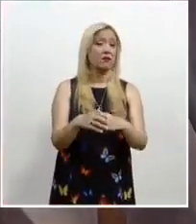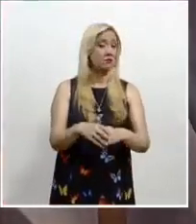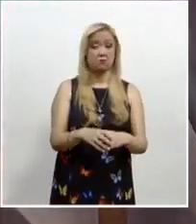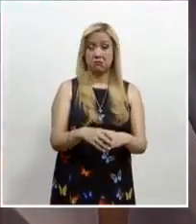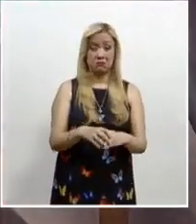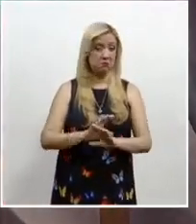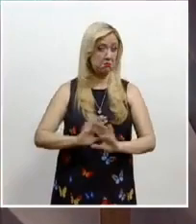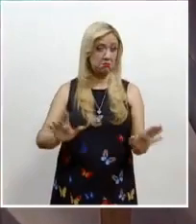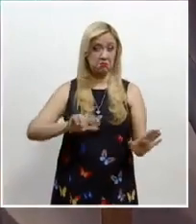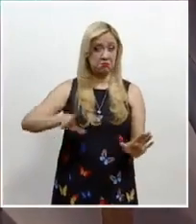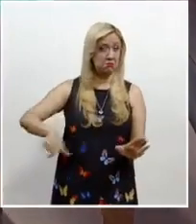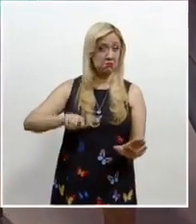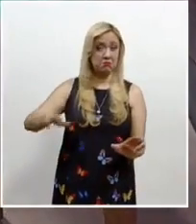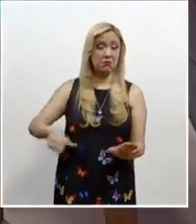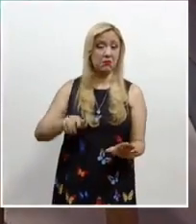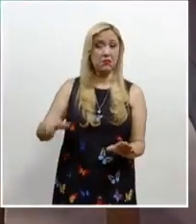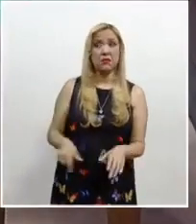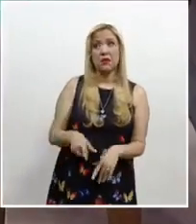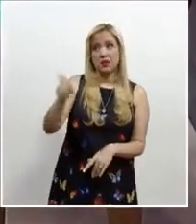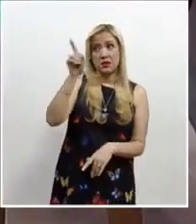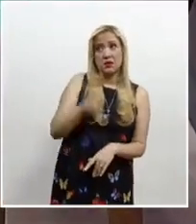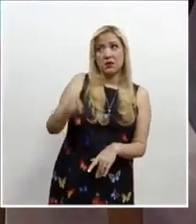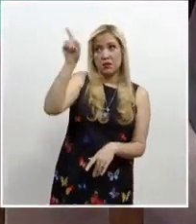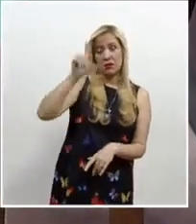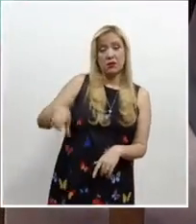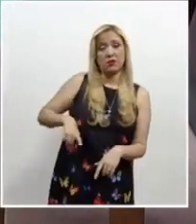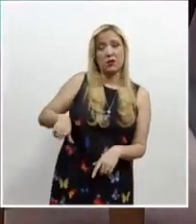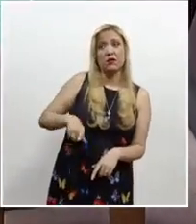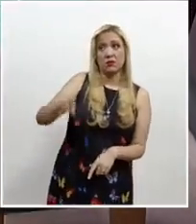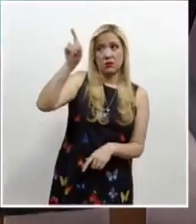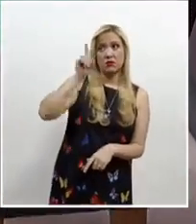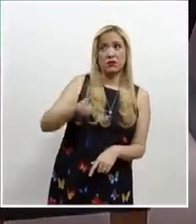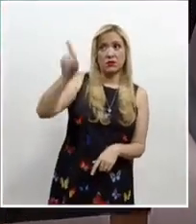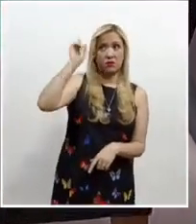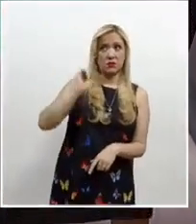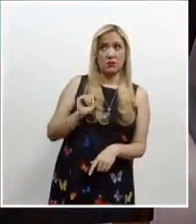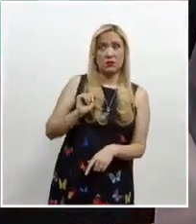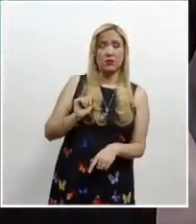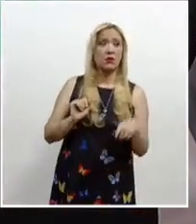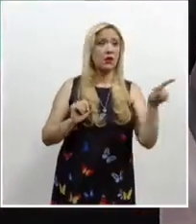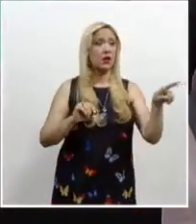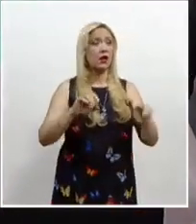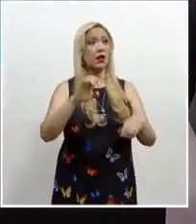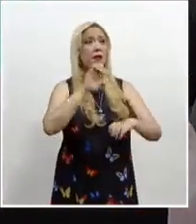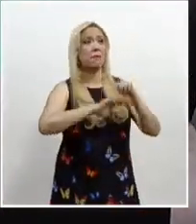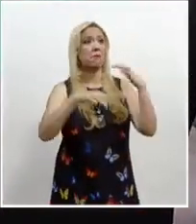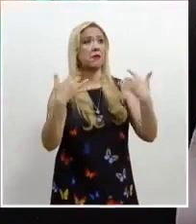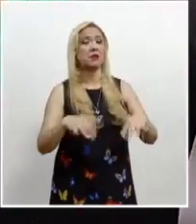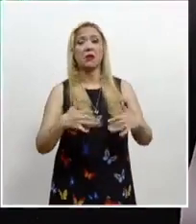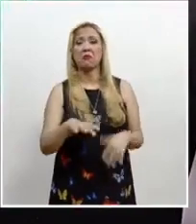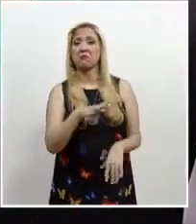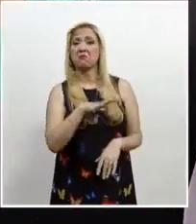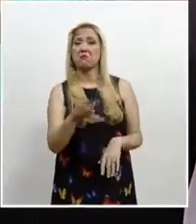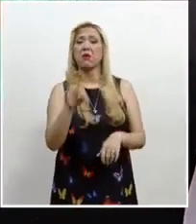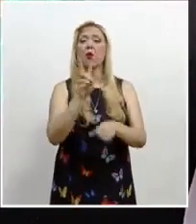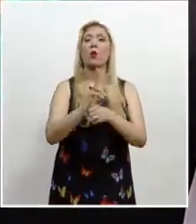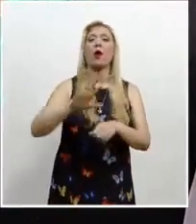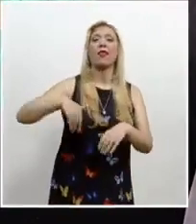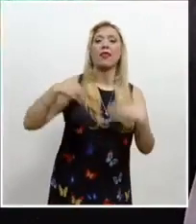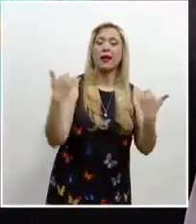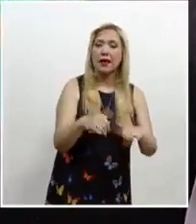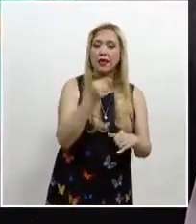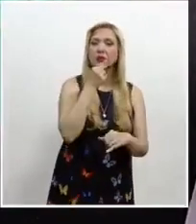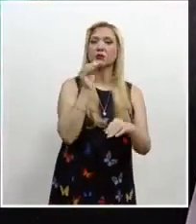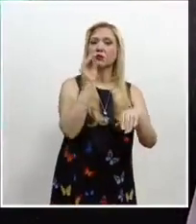así, mientras se las dejemos nada más a una parte del Estado, la empresa no asuma la responsabilidad de guarderías, de